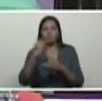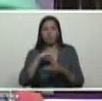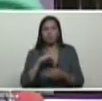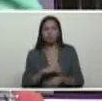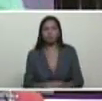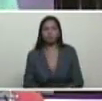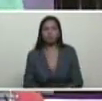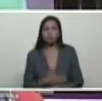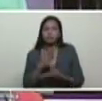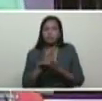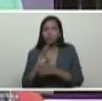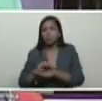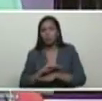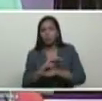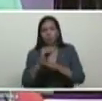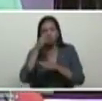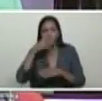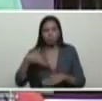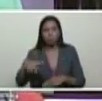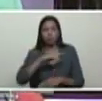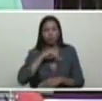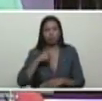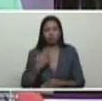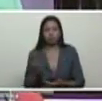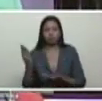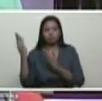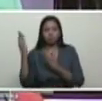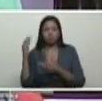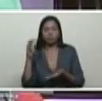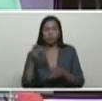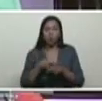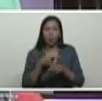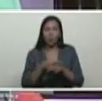y siempre protegiendo a nuestro pueblo. Compañero gobernador,